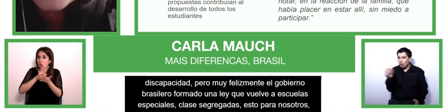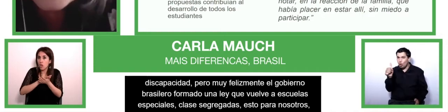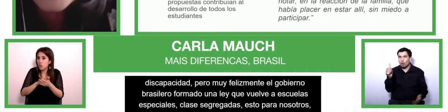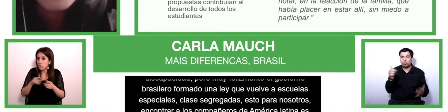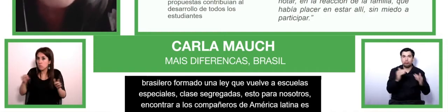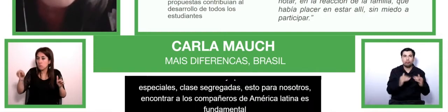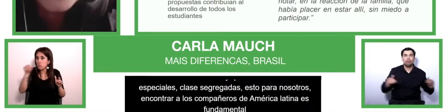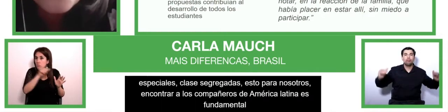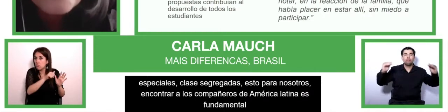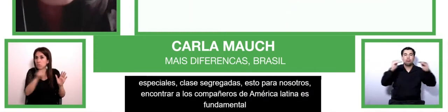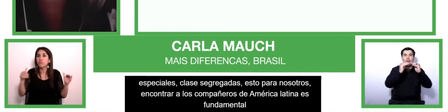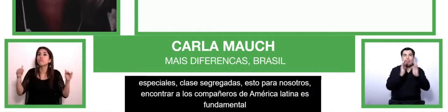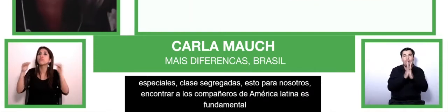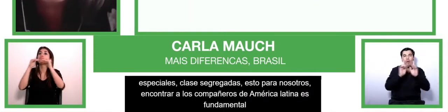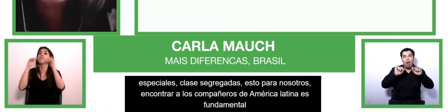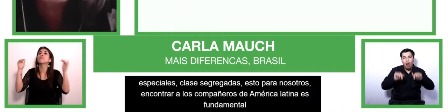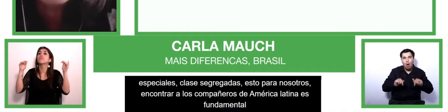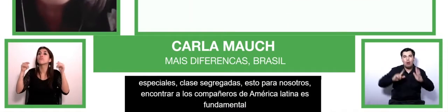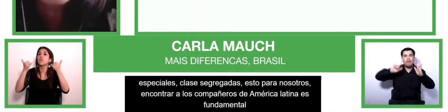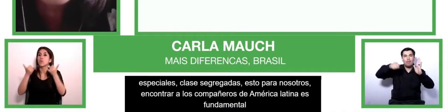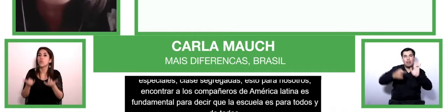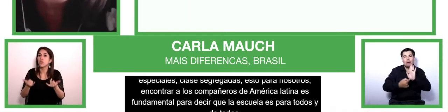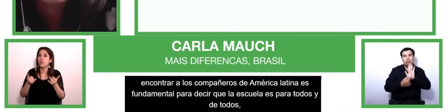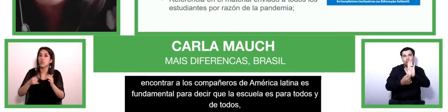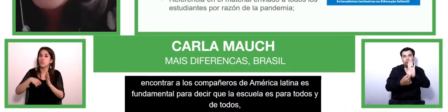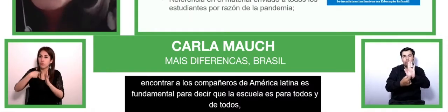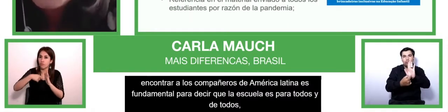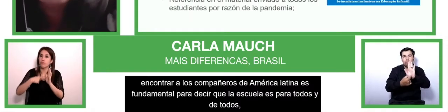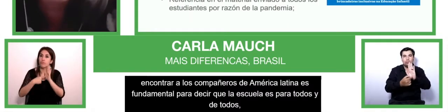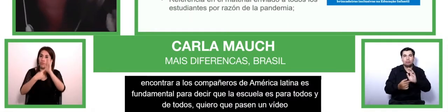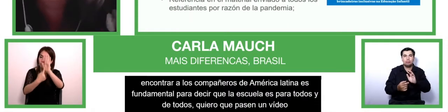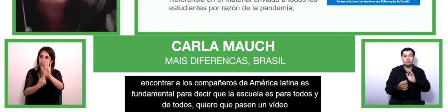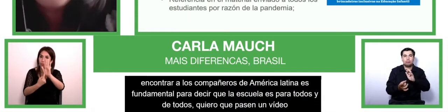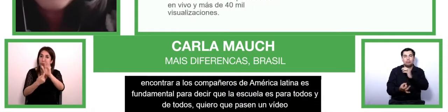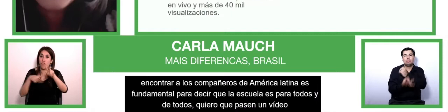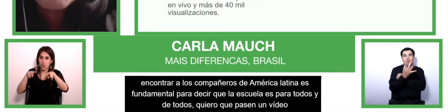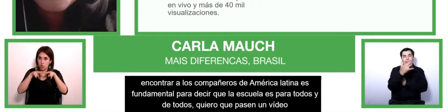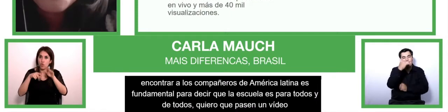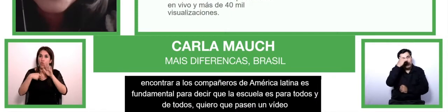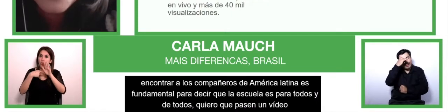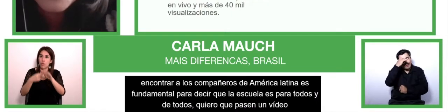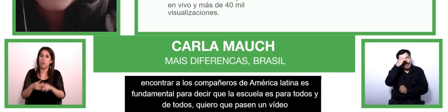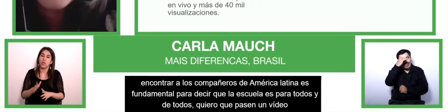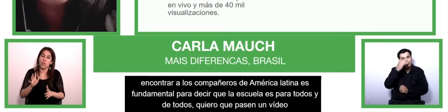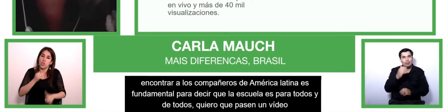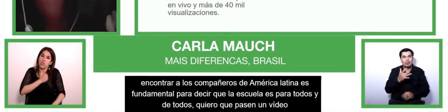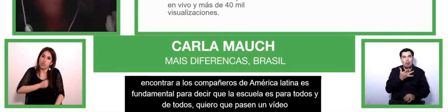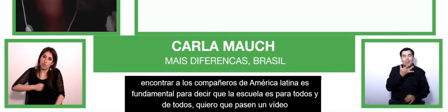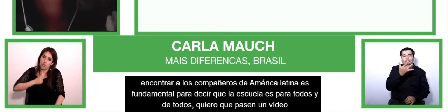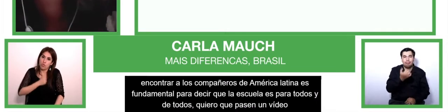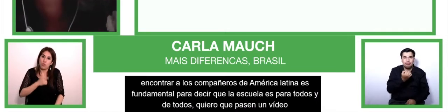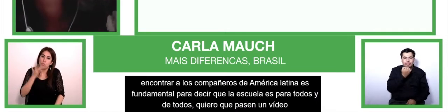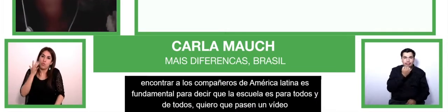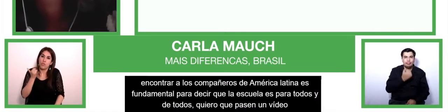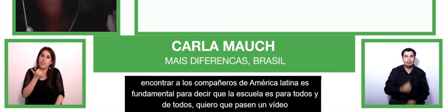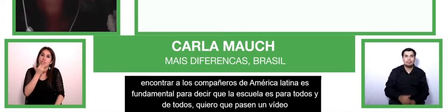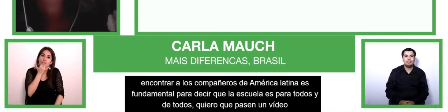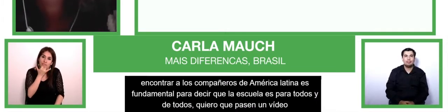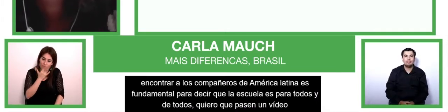que pasen el video, que ya he me delongado. Perdón a los compañeros.